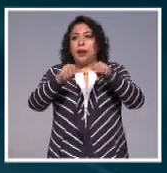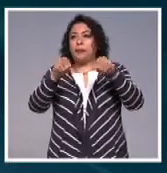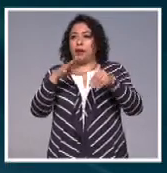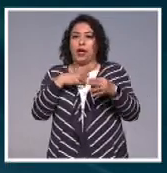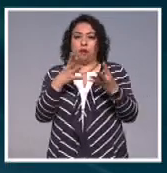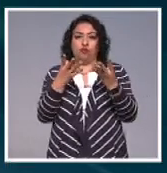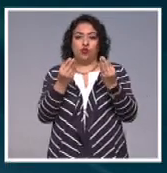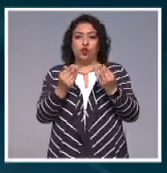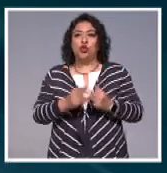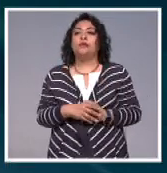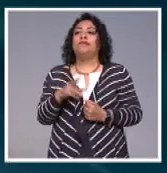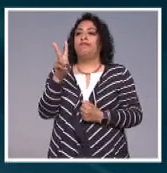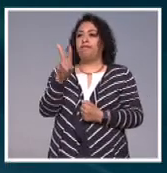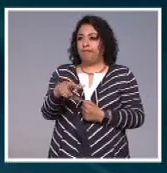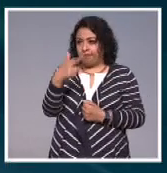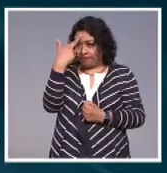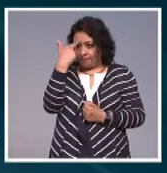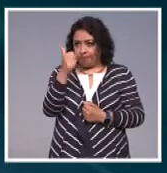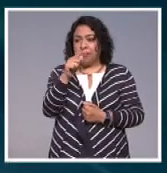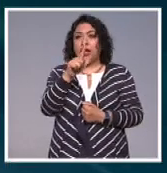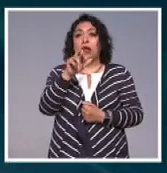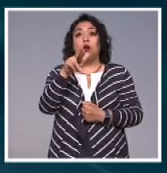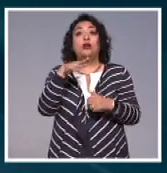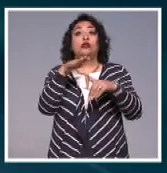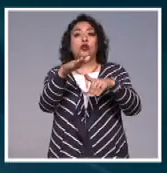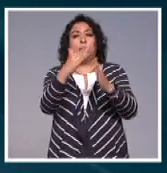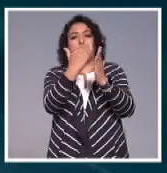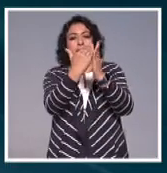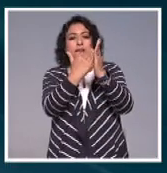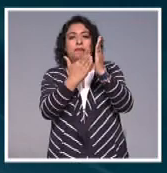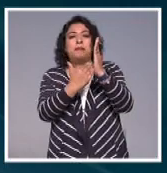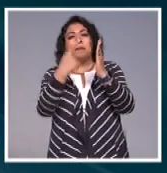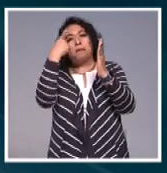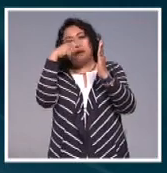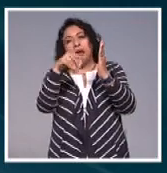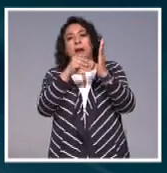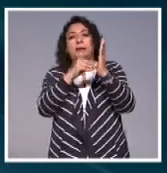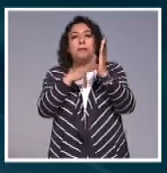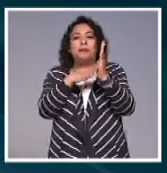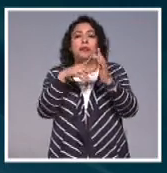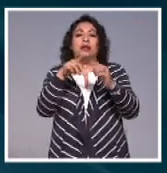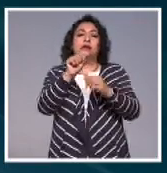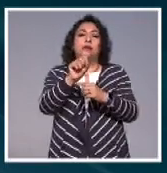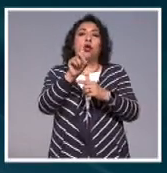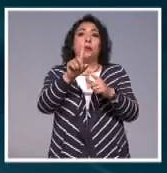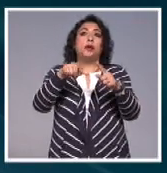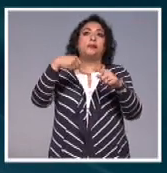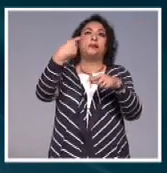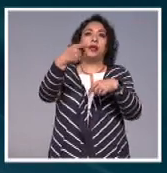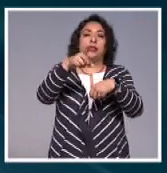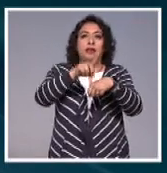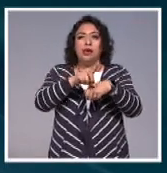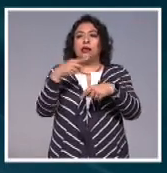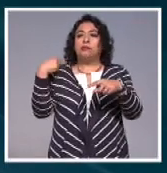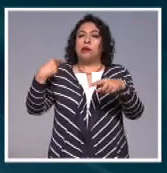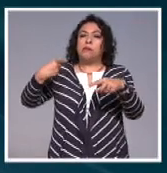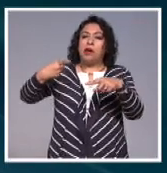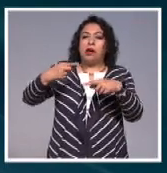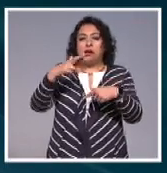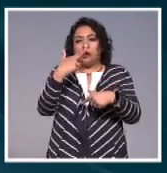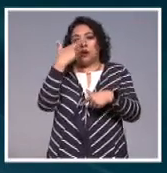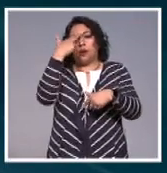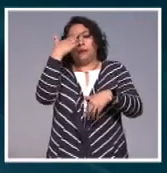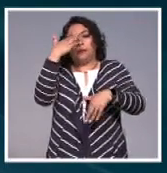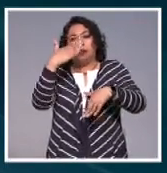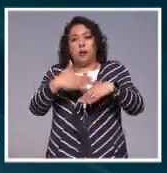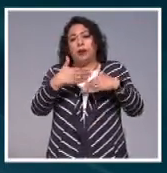muchas cosas. En efecto, mi querida Laura, a propósito de la agenda para este fin de semana y para los próximos días, hemos venido conmemorando, y lo